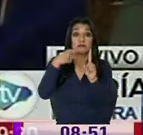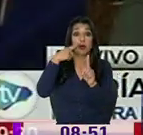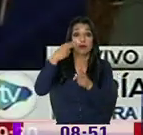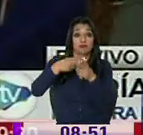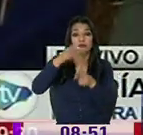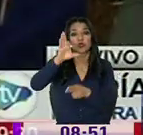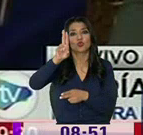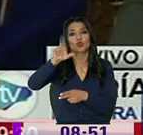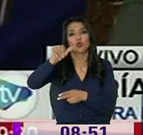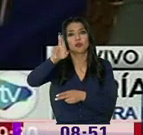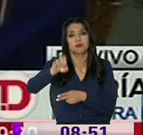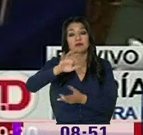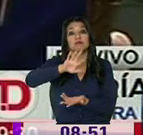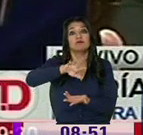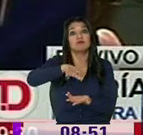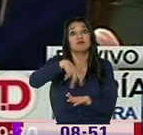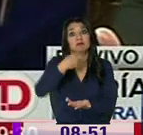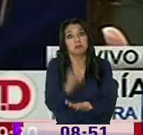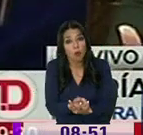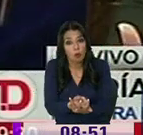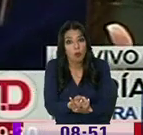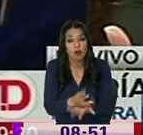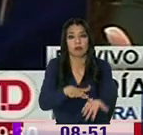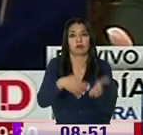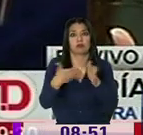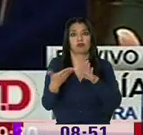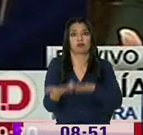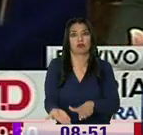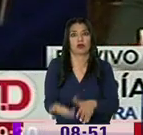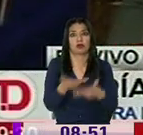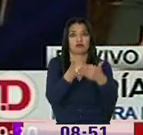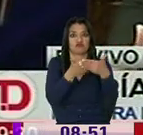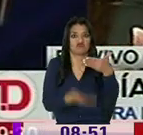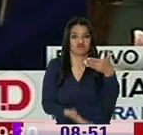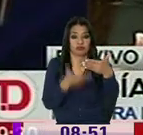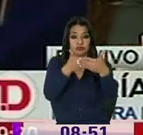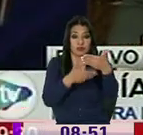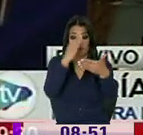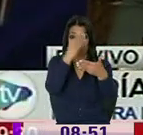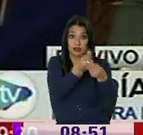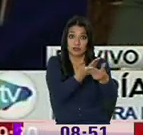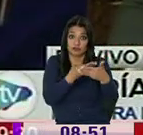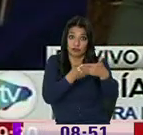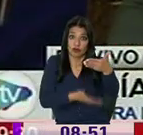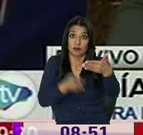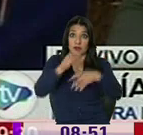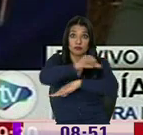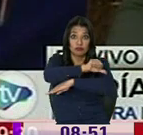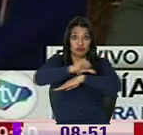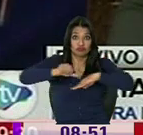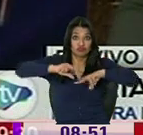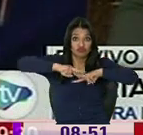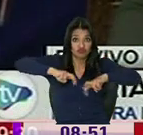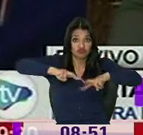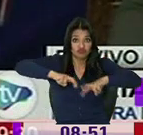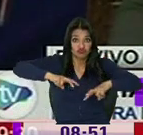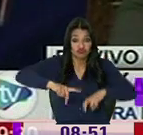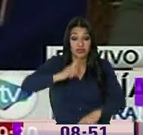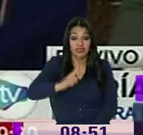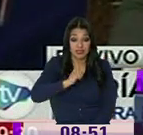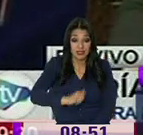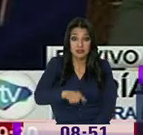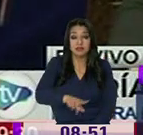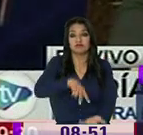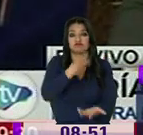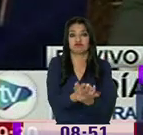por una caída, la partida de defunción y también el informe de la autopsia que confirma que se trató de una